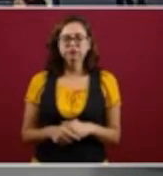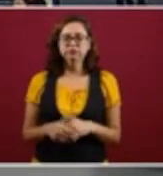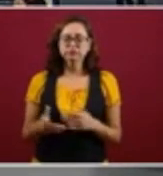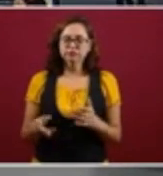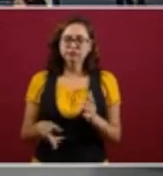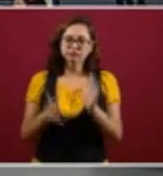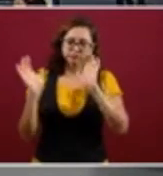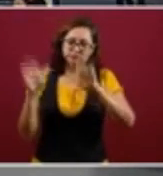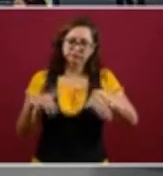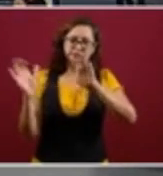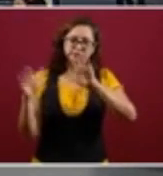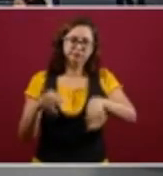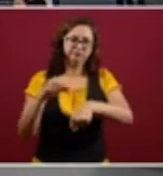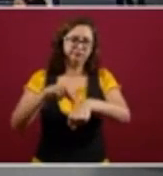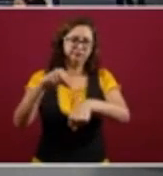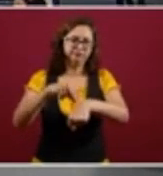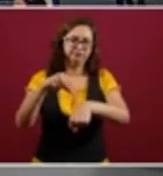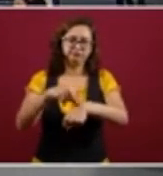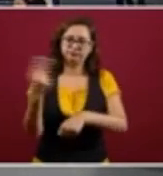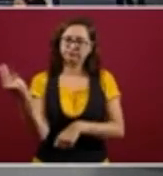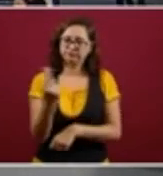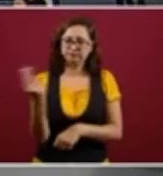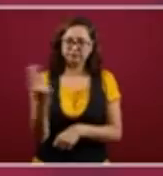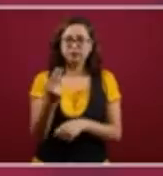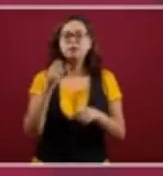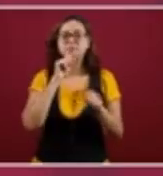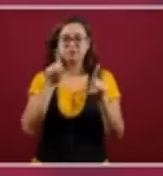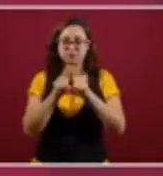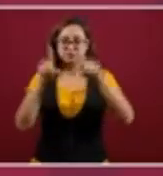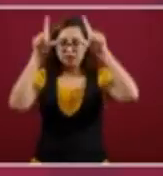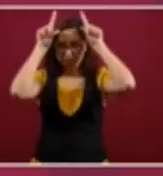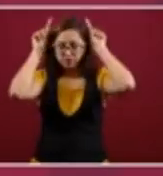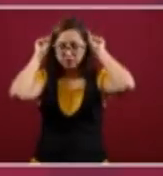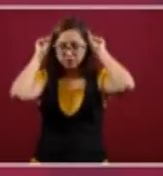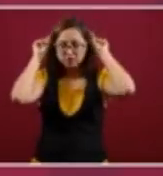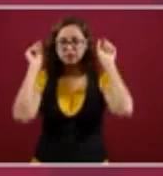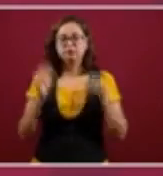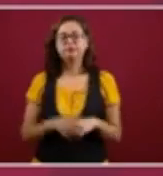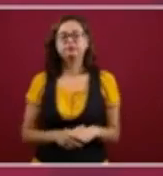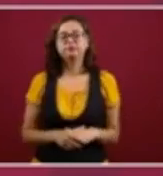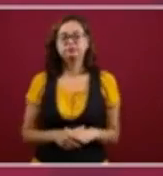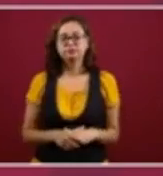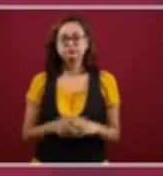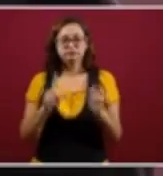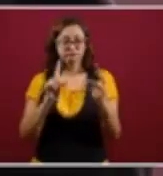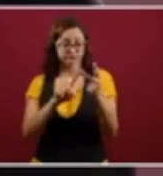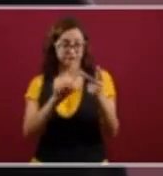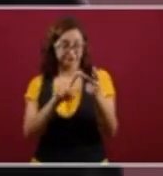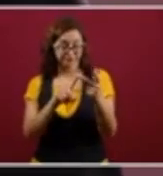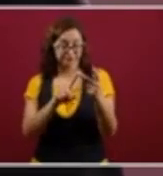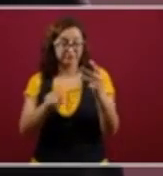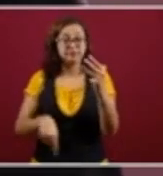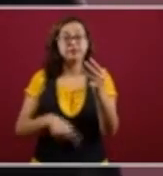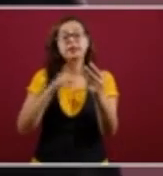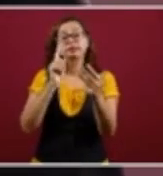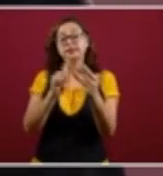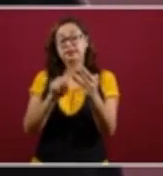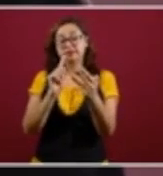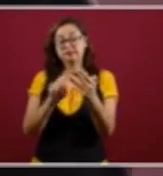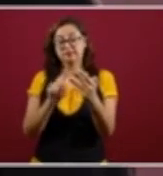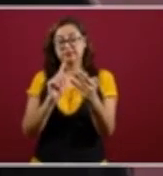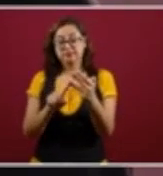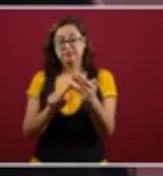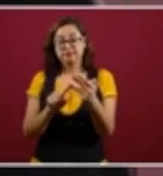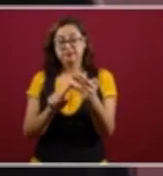reclutamiento de médicos y de enfermeras. No, eso es lo segundo. Lo tercero